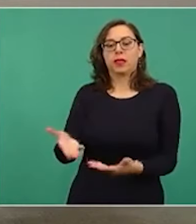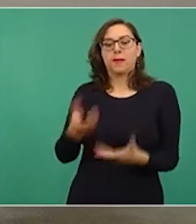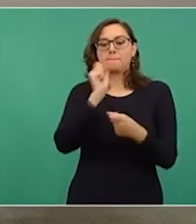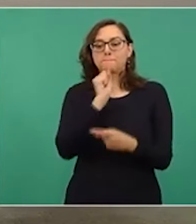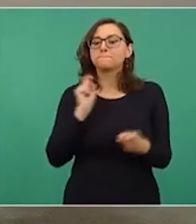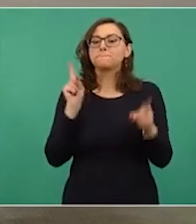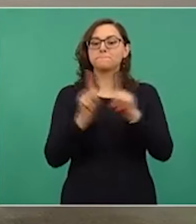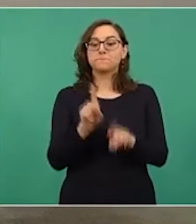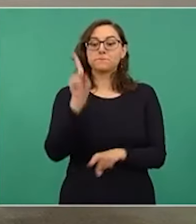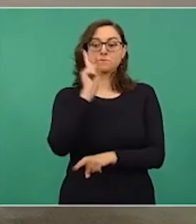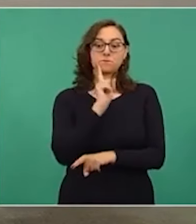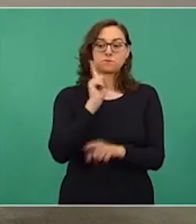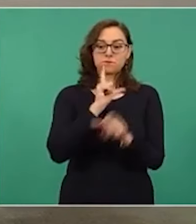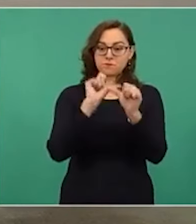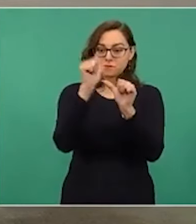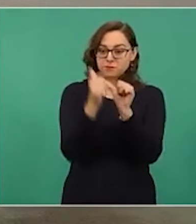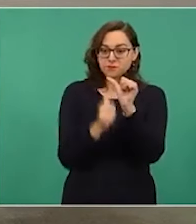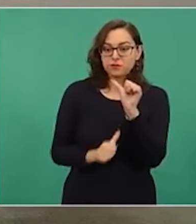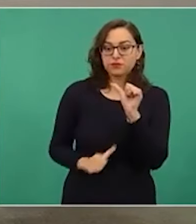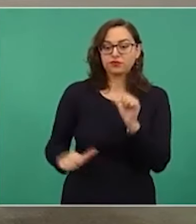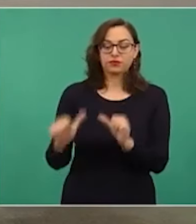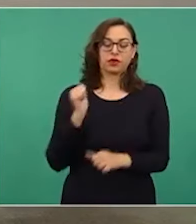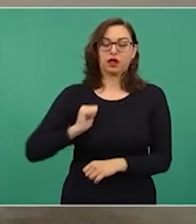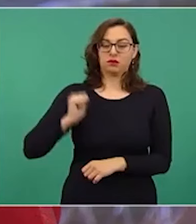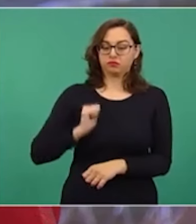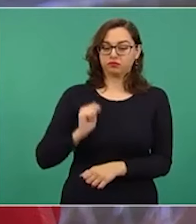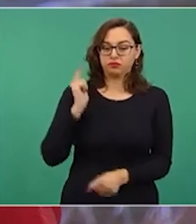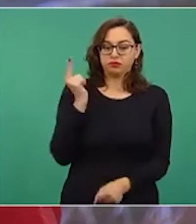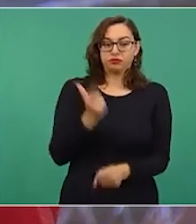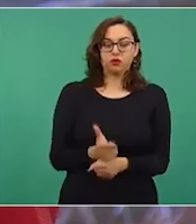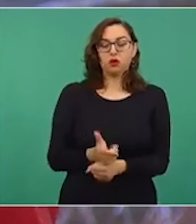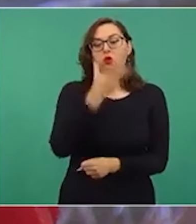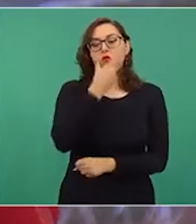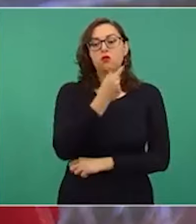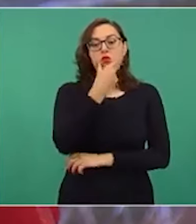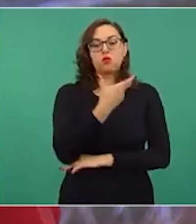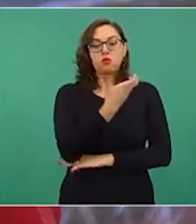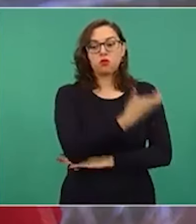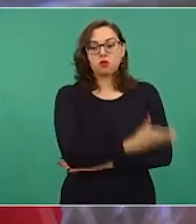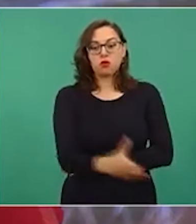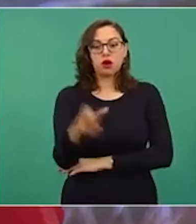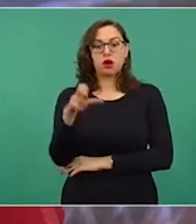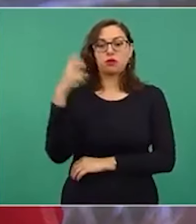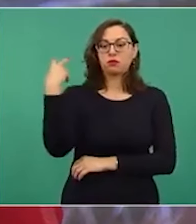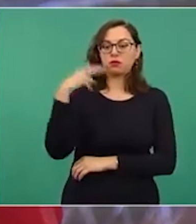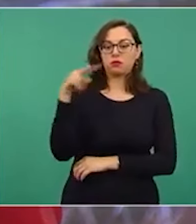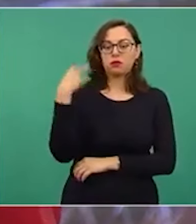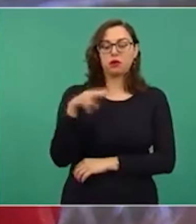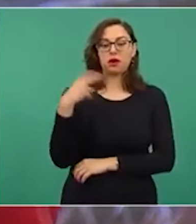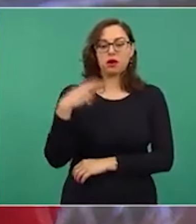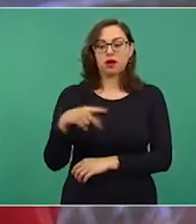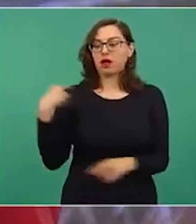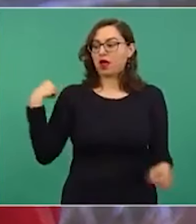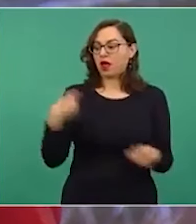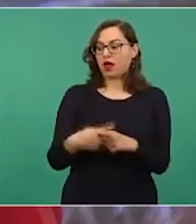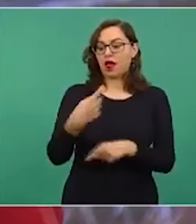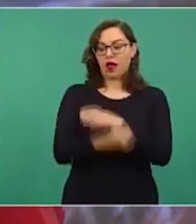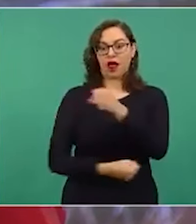nos recuerda el papel relevante de la cultura madre, hallada por un campesino de Amajac, Veracruz, el primer día de este año